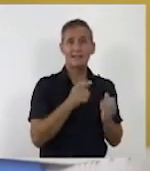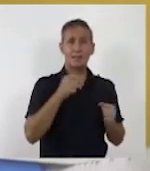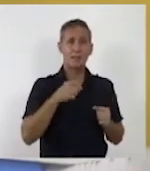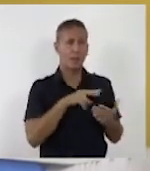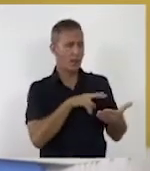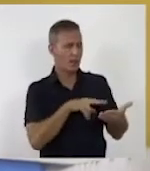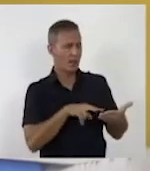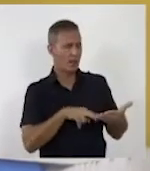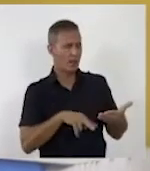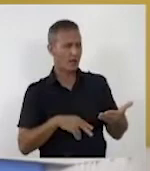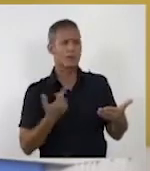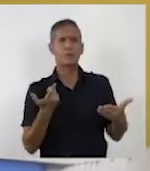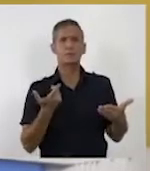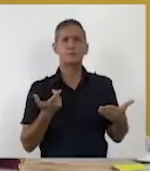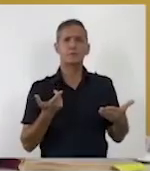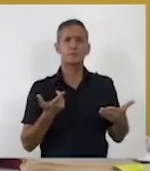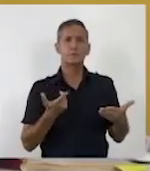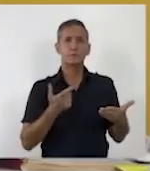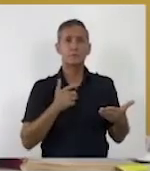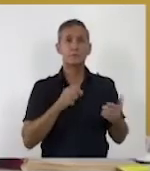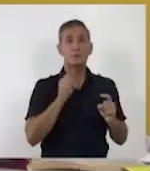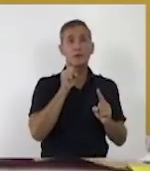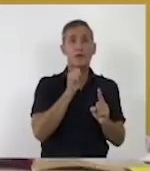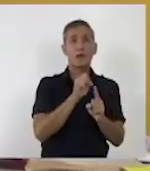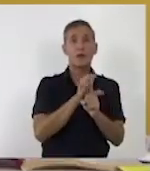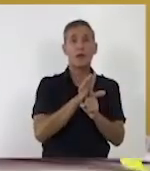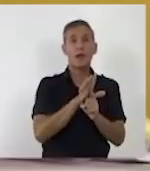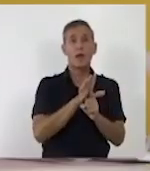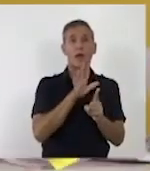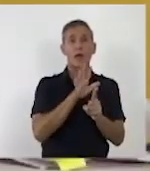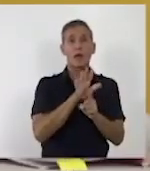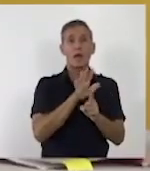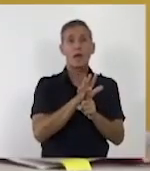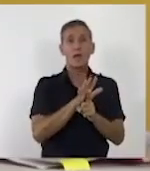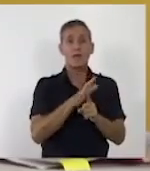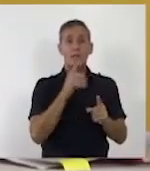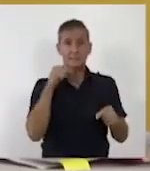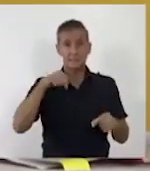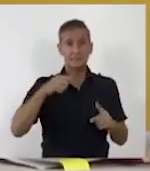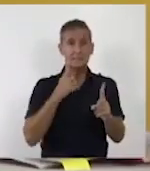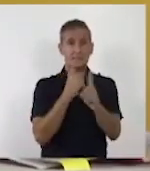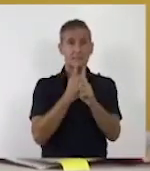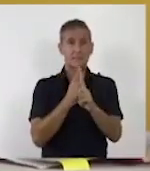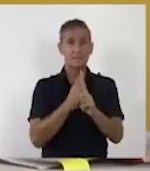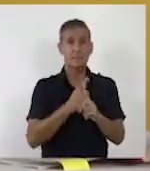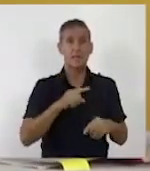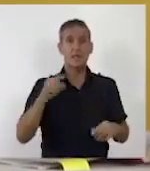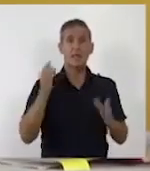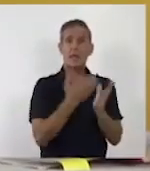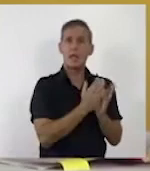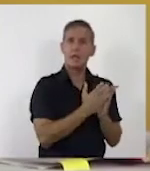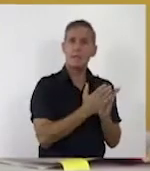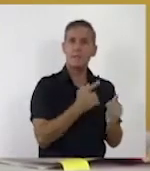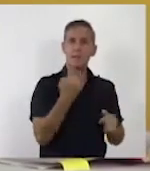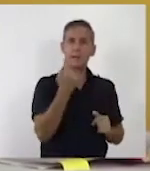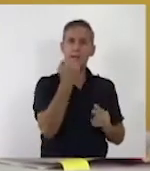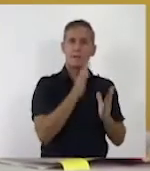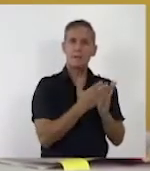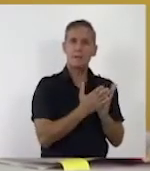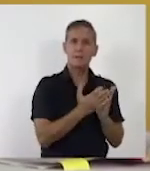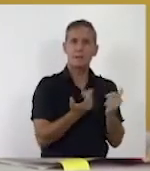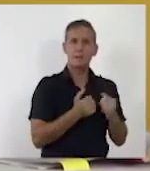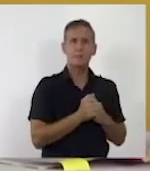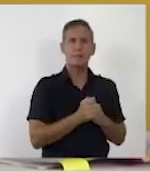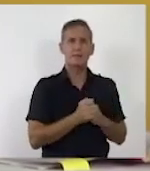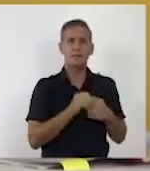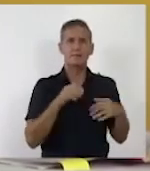tomen el libro de lectura al inicio de la emisión televisiva les orientamos las páginas que deben leer las primeras